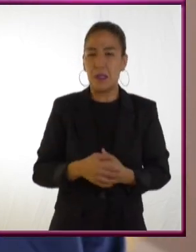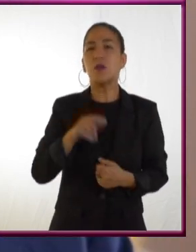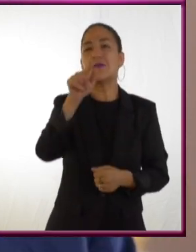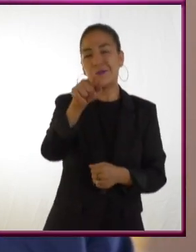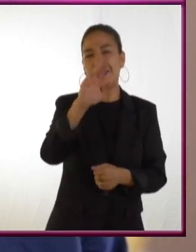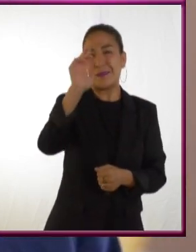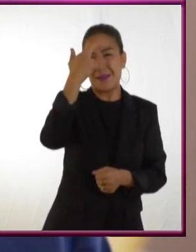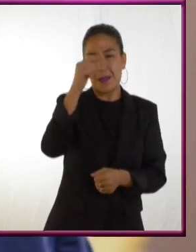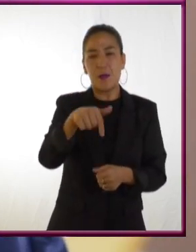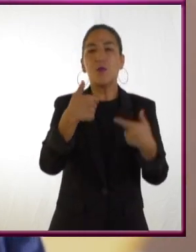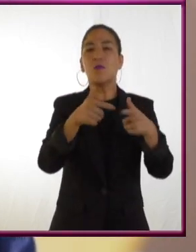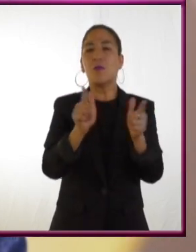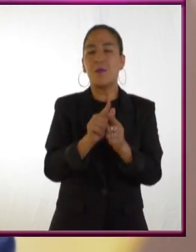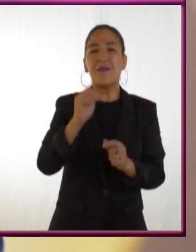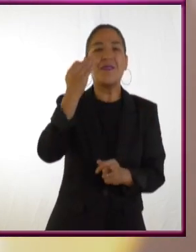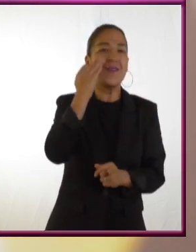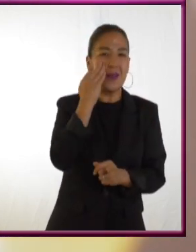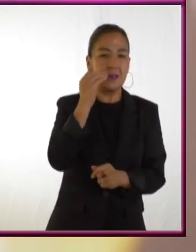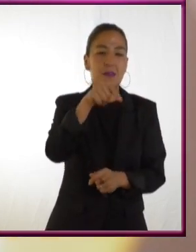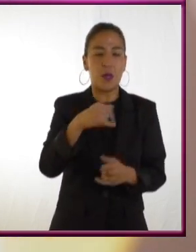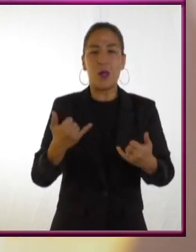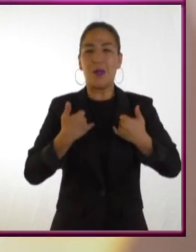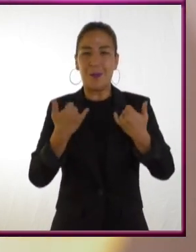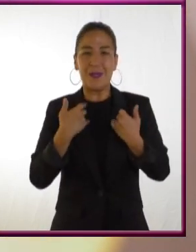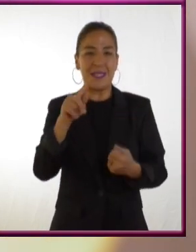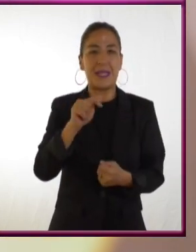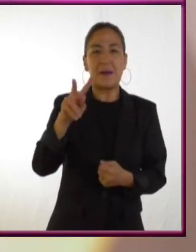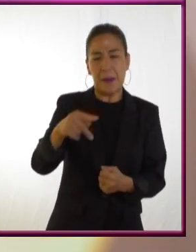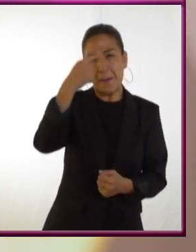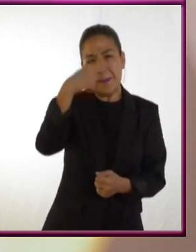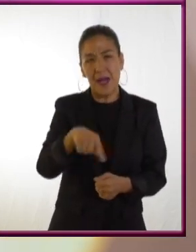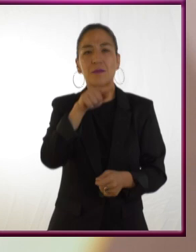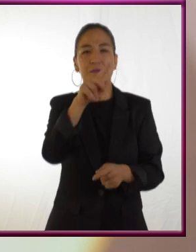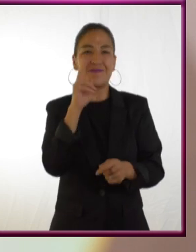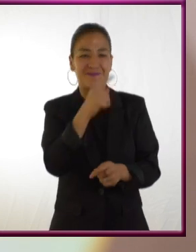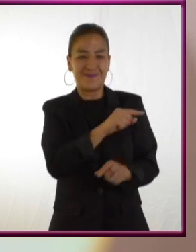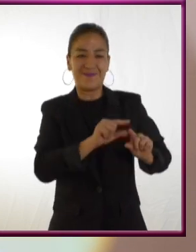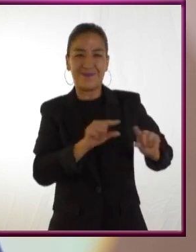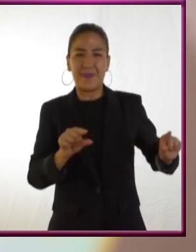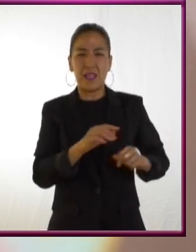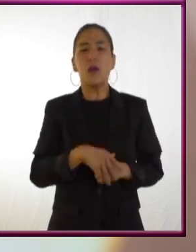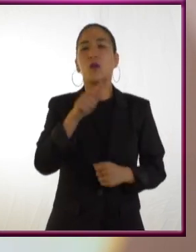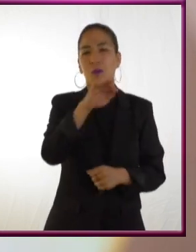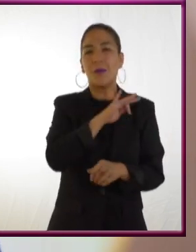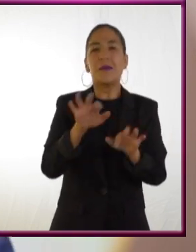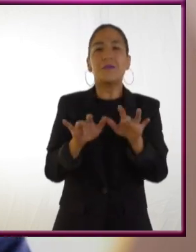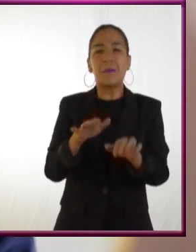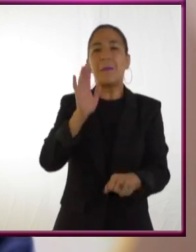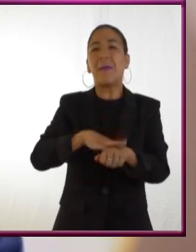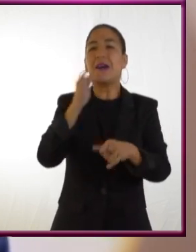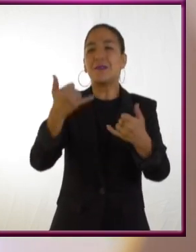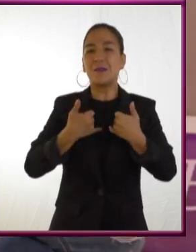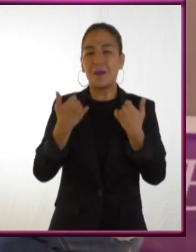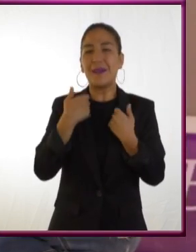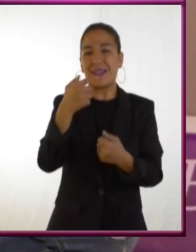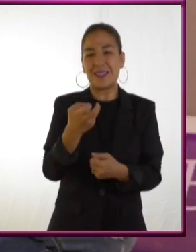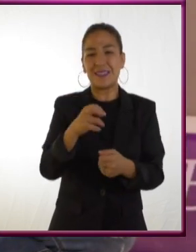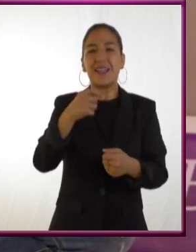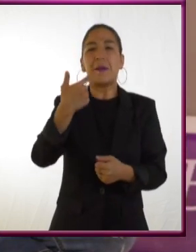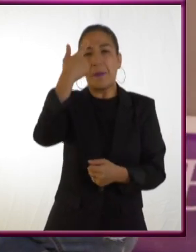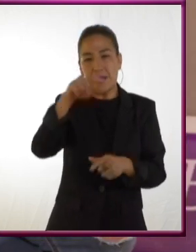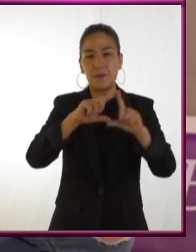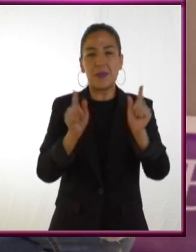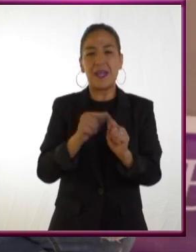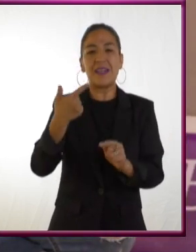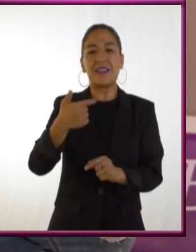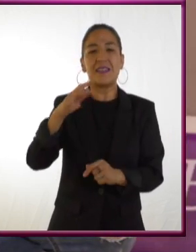Recuerden que está el grupo de Facebook Jóvenes en TV, un grupo de jóvenes en casa, donde podrán conversar con más jóvenes sobre la resolución de